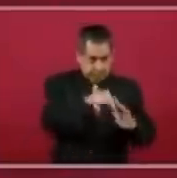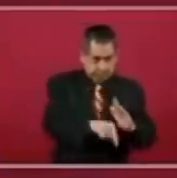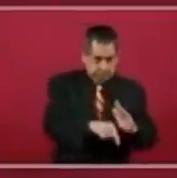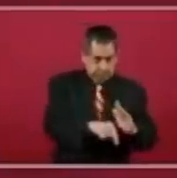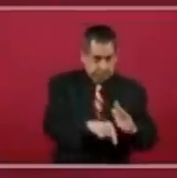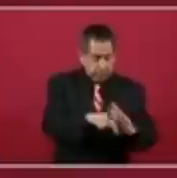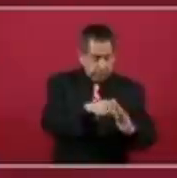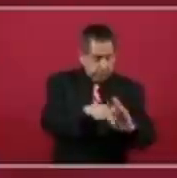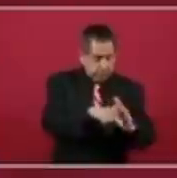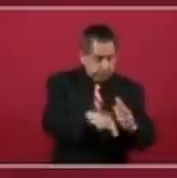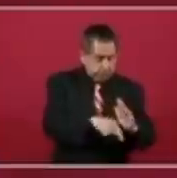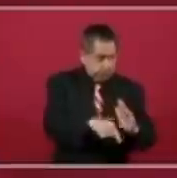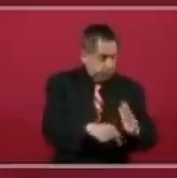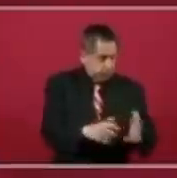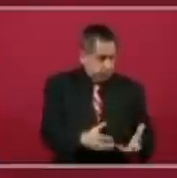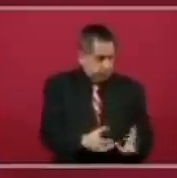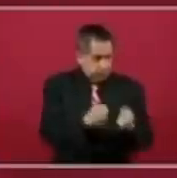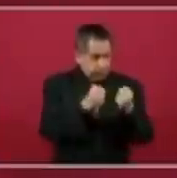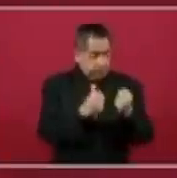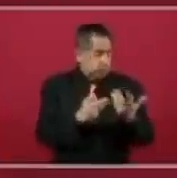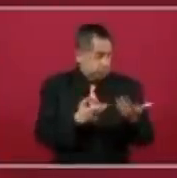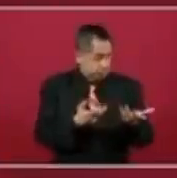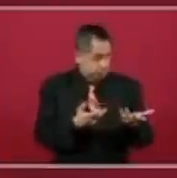para que